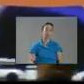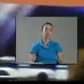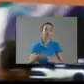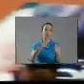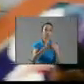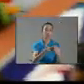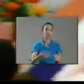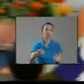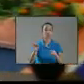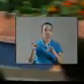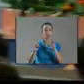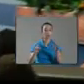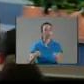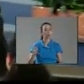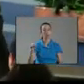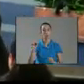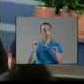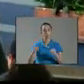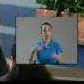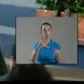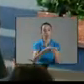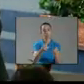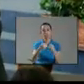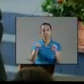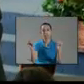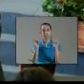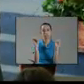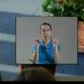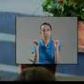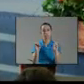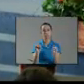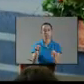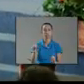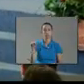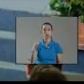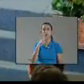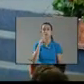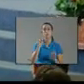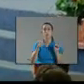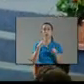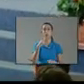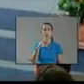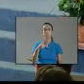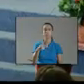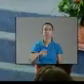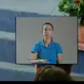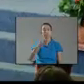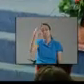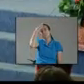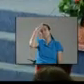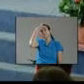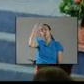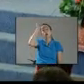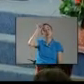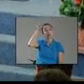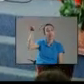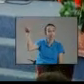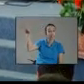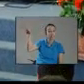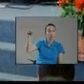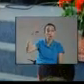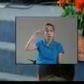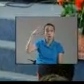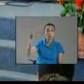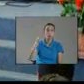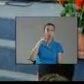la noche sin parar. Y los muchachos, igual como estos que se quedaron aquí, que esperaban. ¡Hey! ¡Hey! Y me subo al púlpito, hermano. Me subo al púlpito, yo